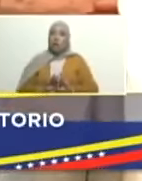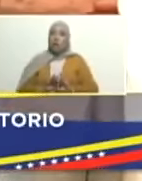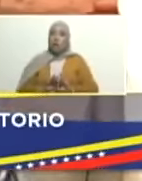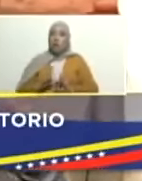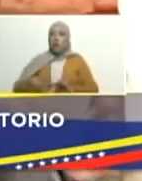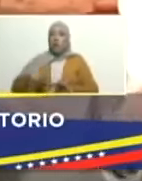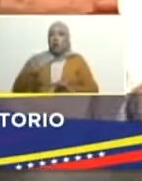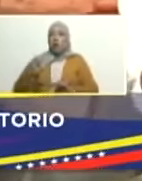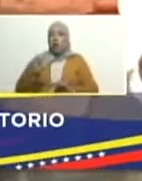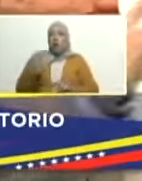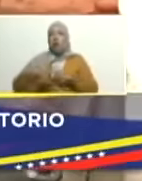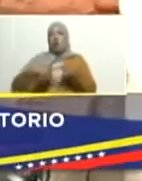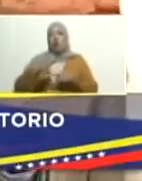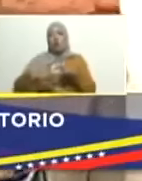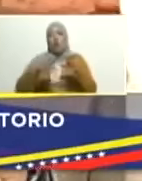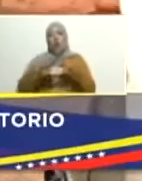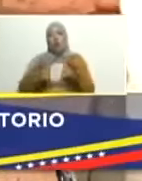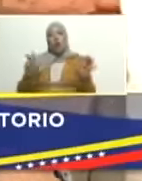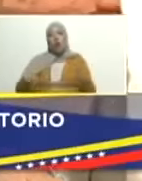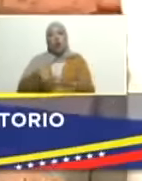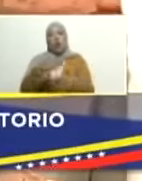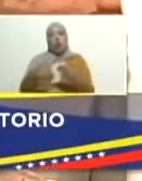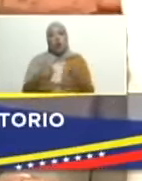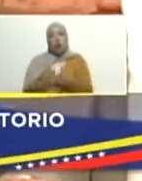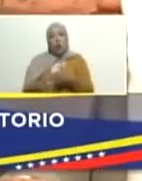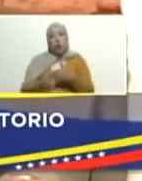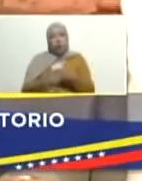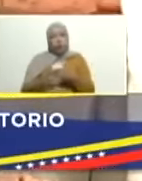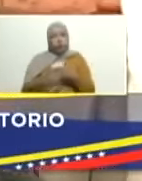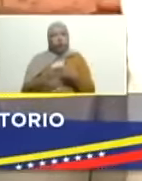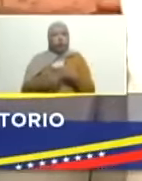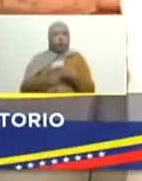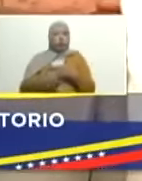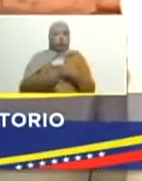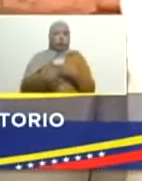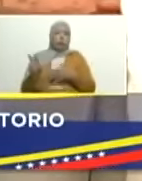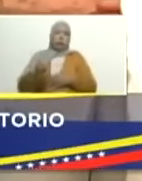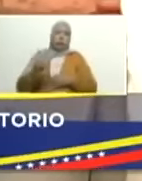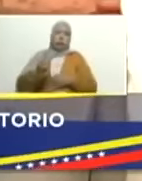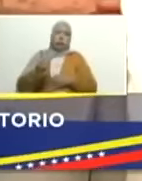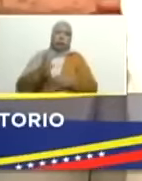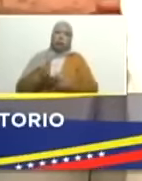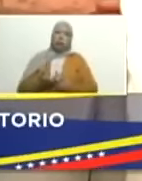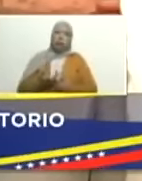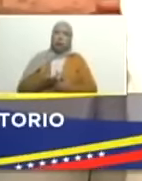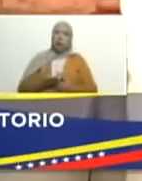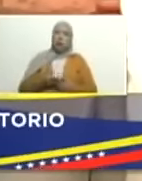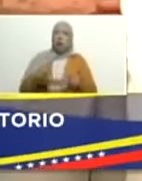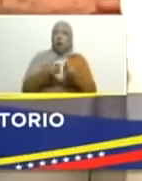Después vino la era Trump y toda la agresión extremista contra Venezuela, pedida por esta